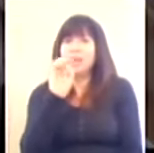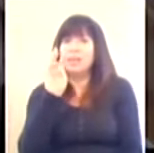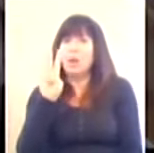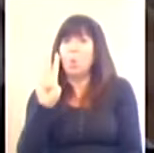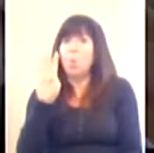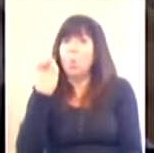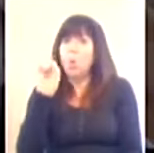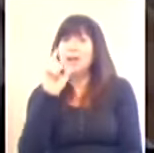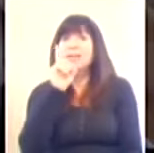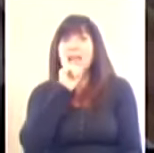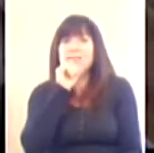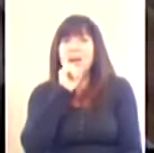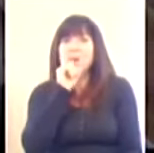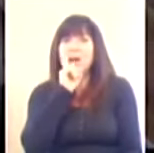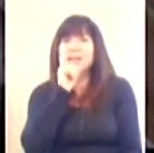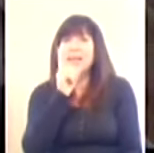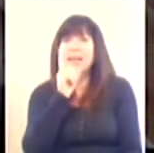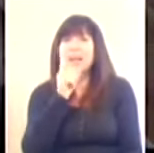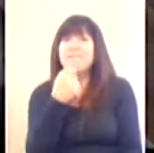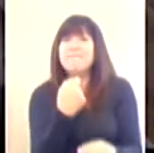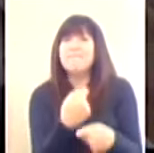vamos a tener que tener ventas